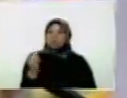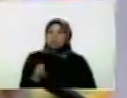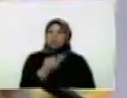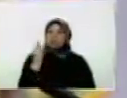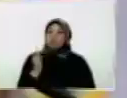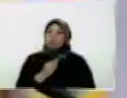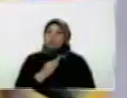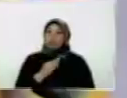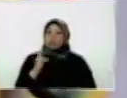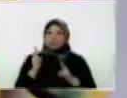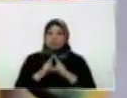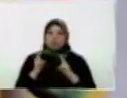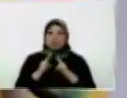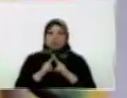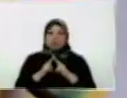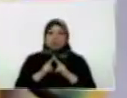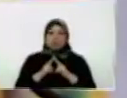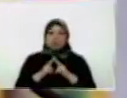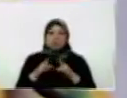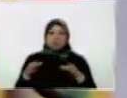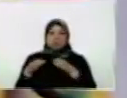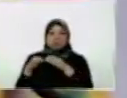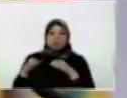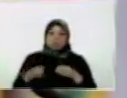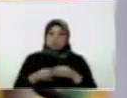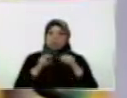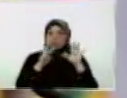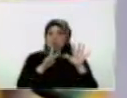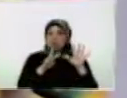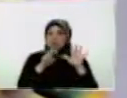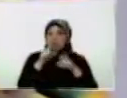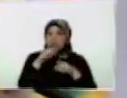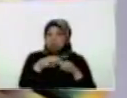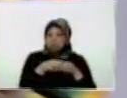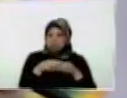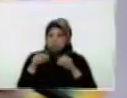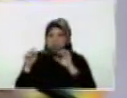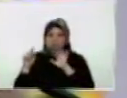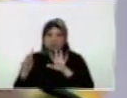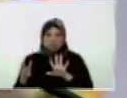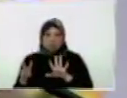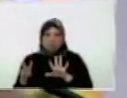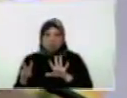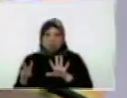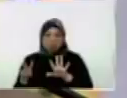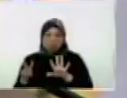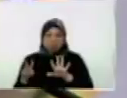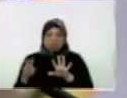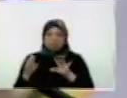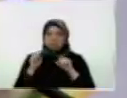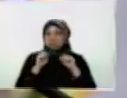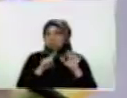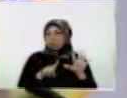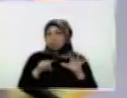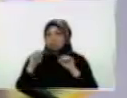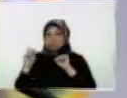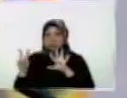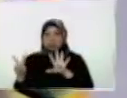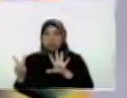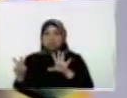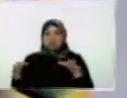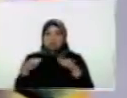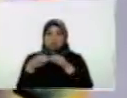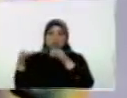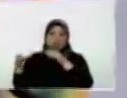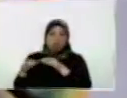se conocían por células de 6 o 7 personas, que si alguna célula era delatada, solo